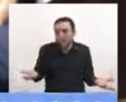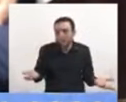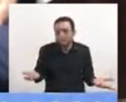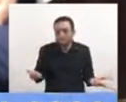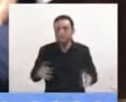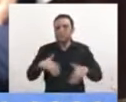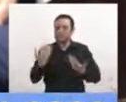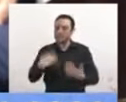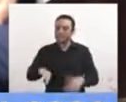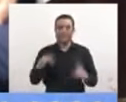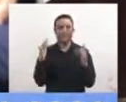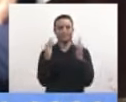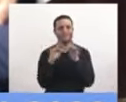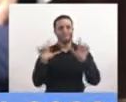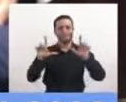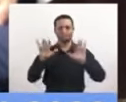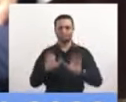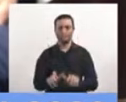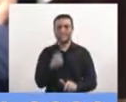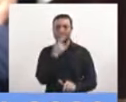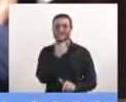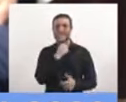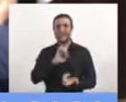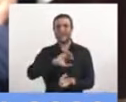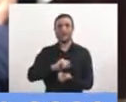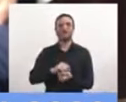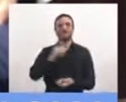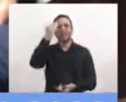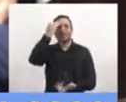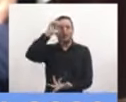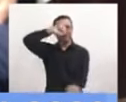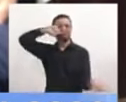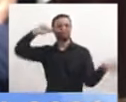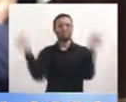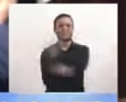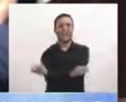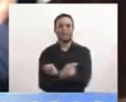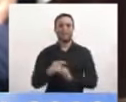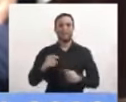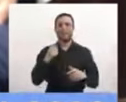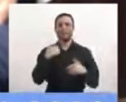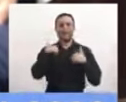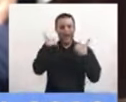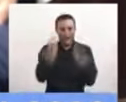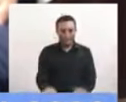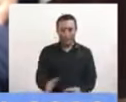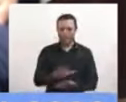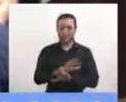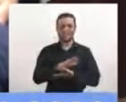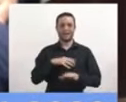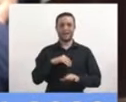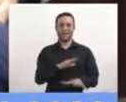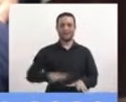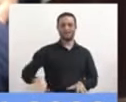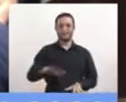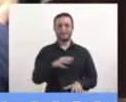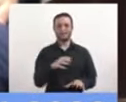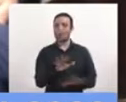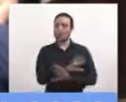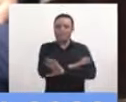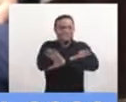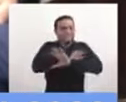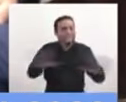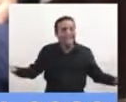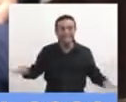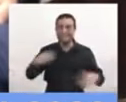de la apropiación del Estado, si la queremos cambiar definitivamente, y mostrar que somos capaces nosotros de cambiarlo,